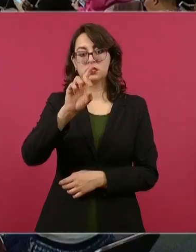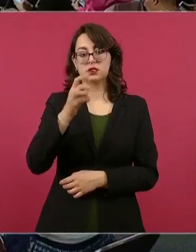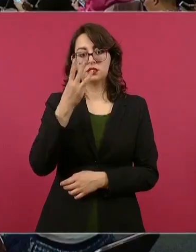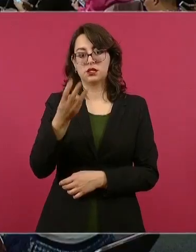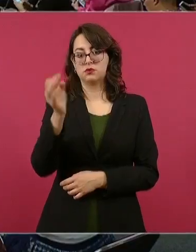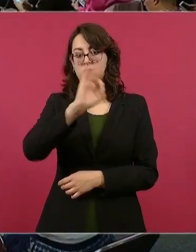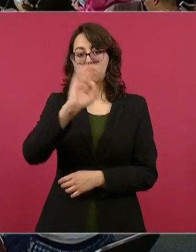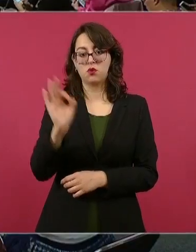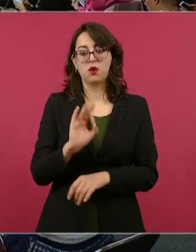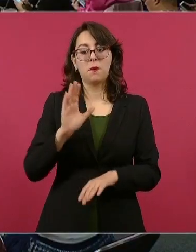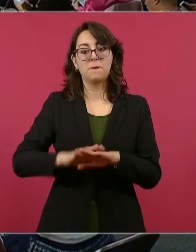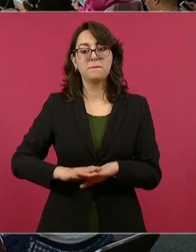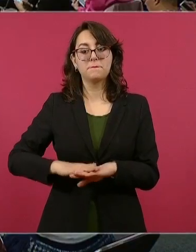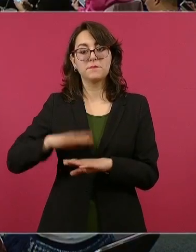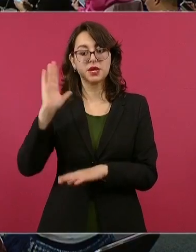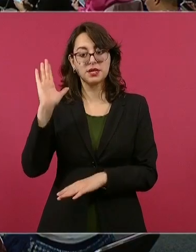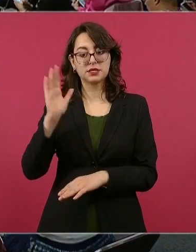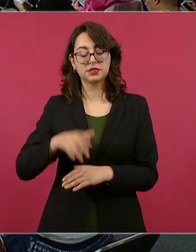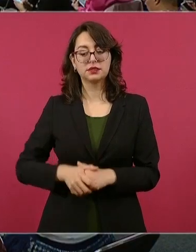233%.